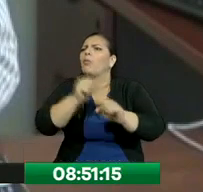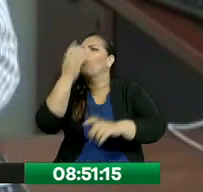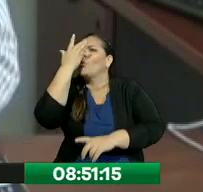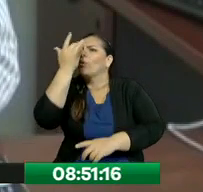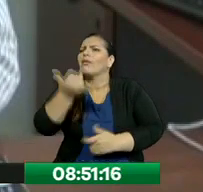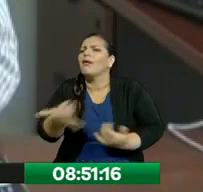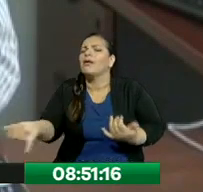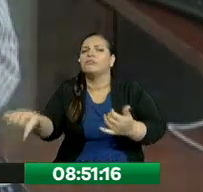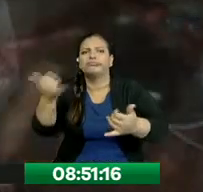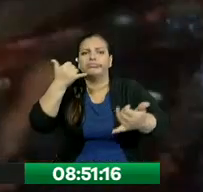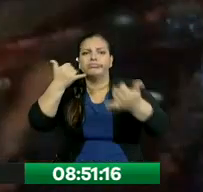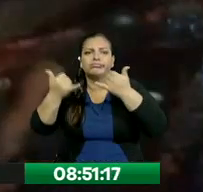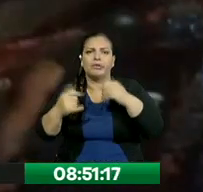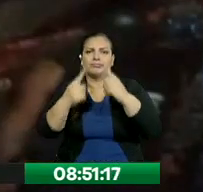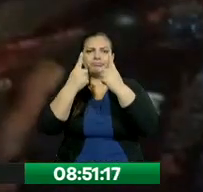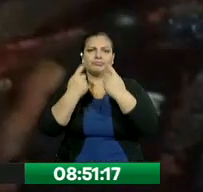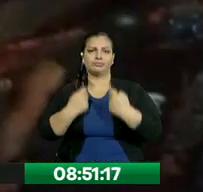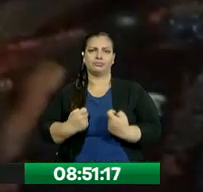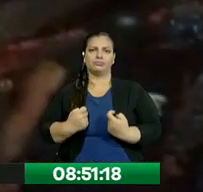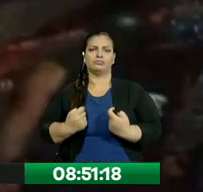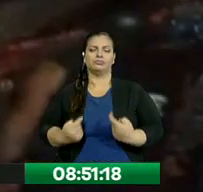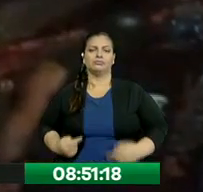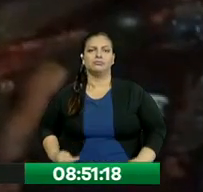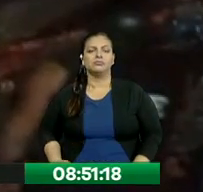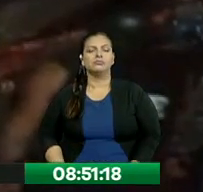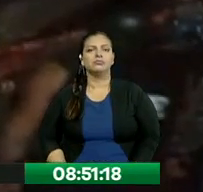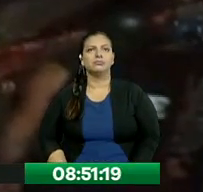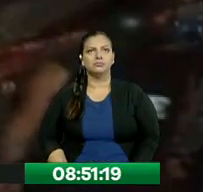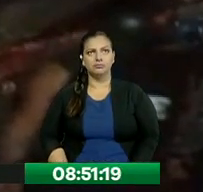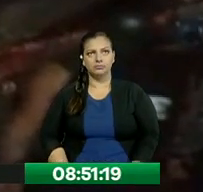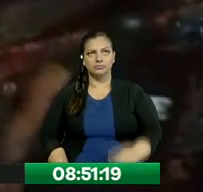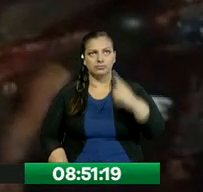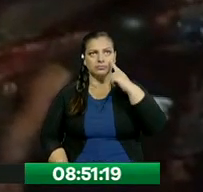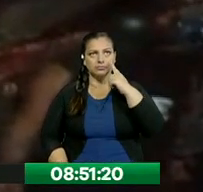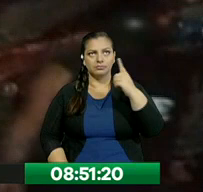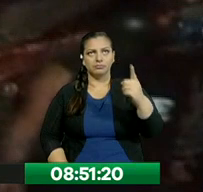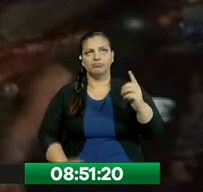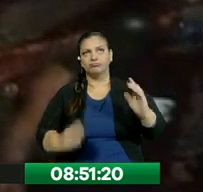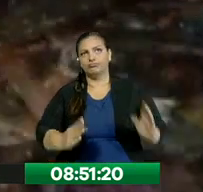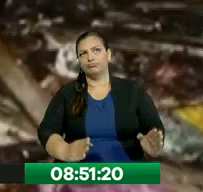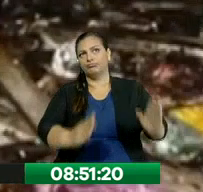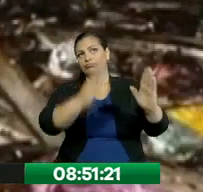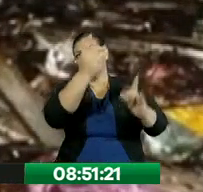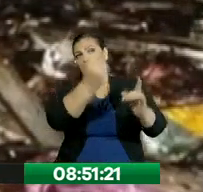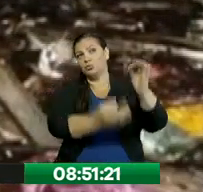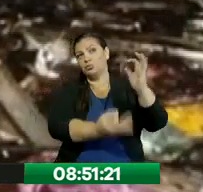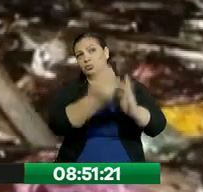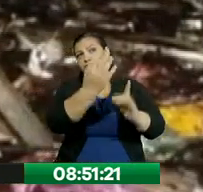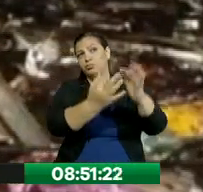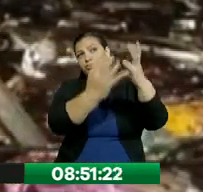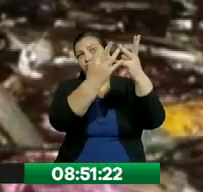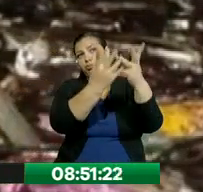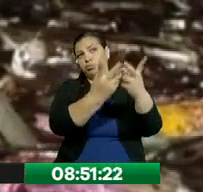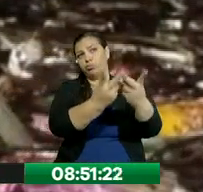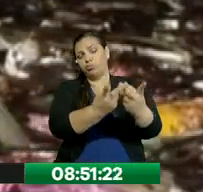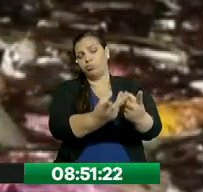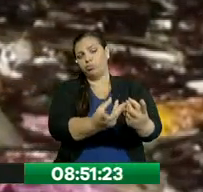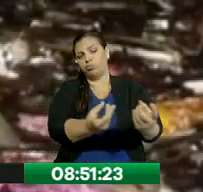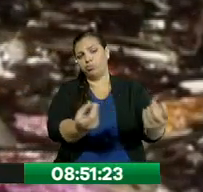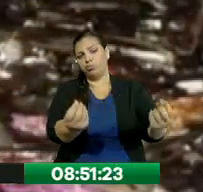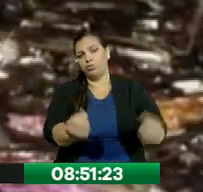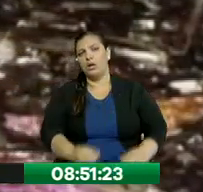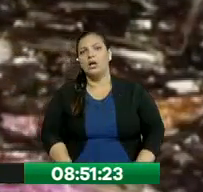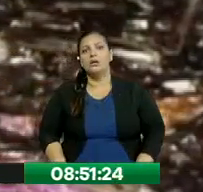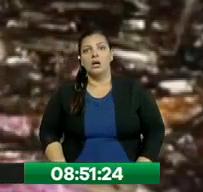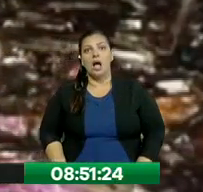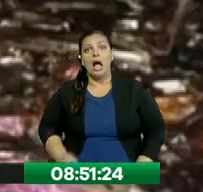que se escuchaban. Un local de abarrotes quedó reducido a cenizas. Las causas aún están determinadas de manera oficial. Muchos curiosos